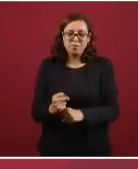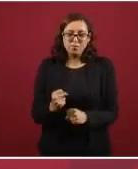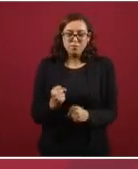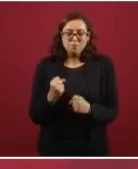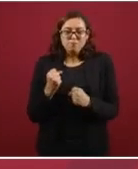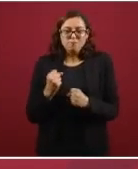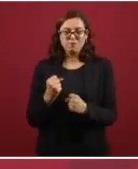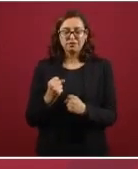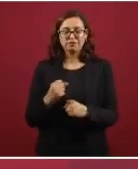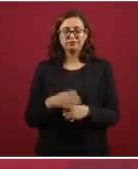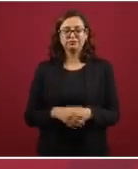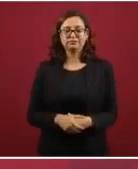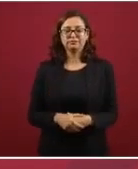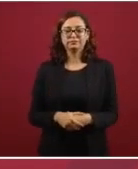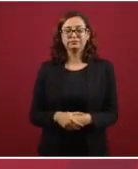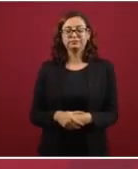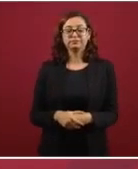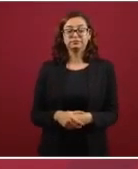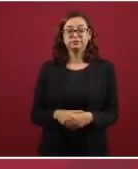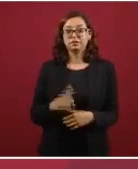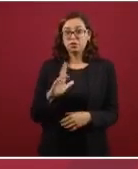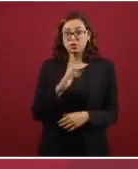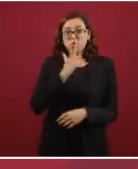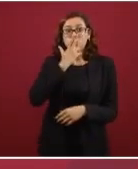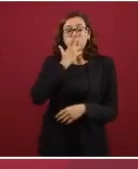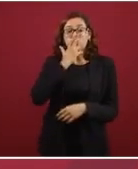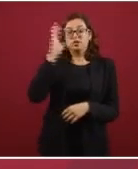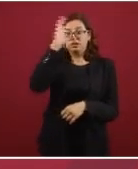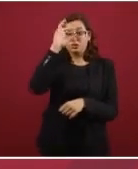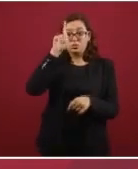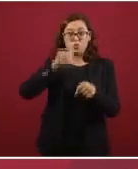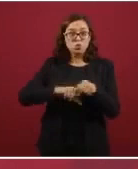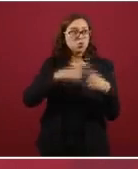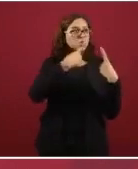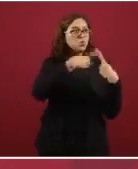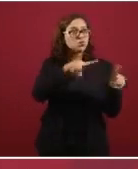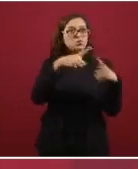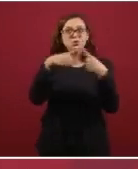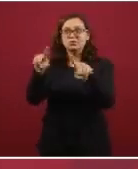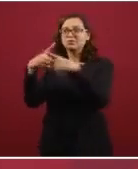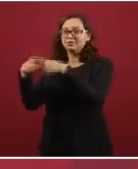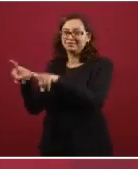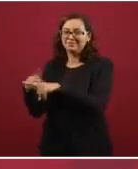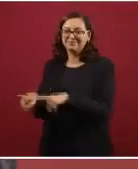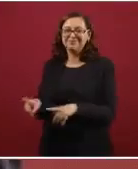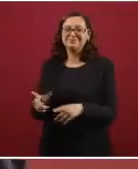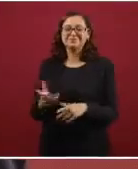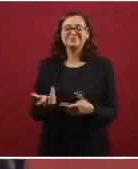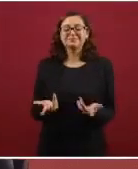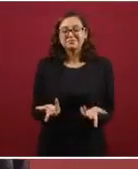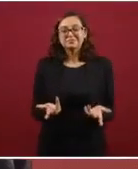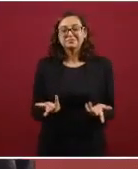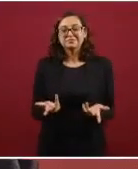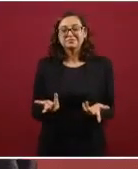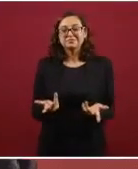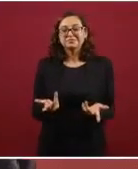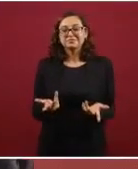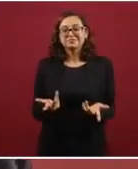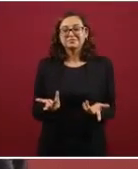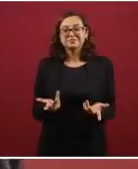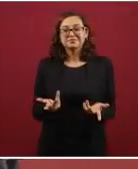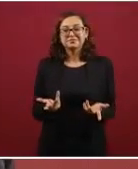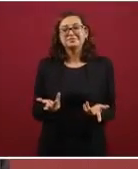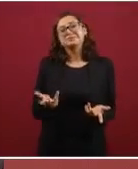nuestras culturas. Entonces, ahí sí va a haber, porque no pueden estar todos